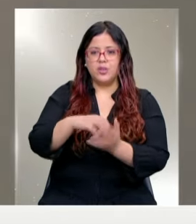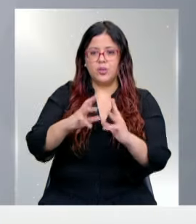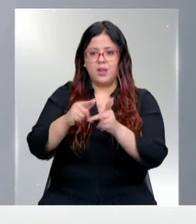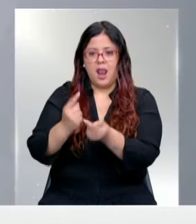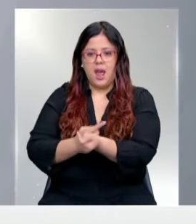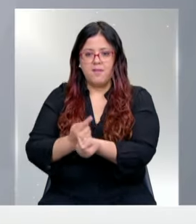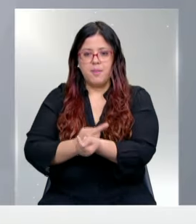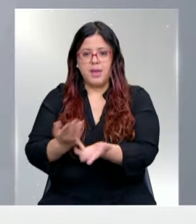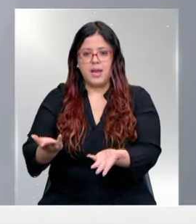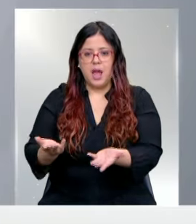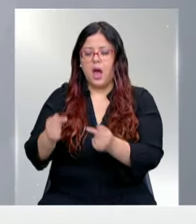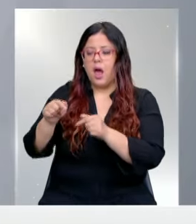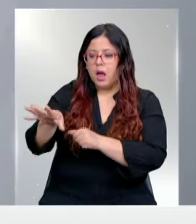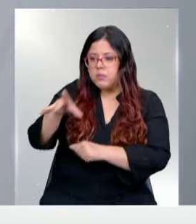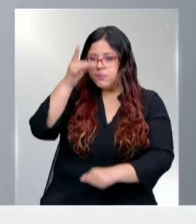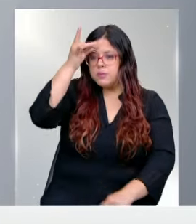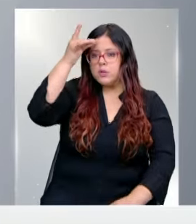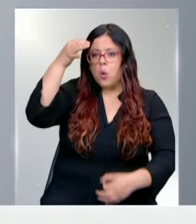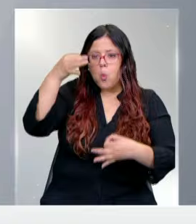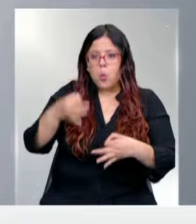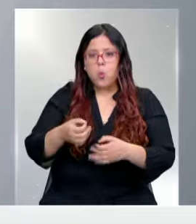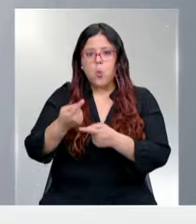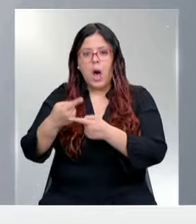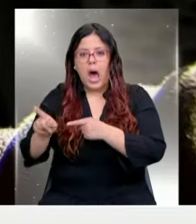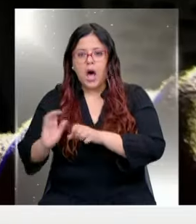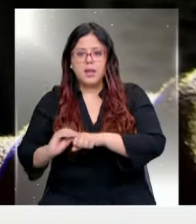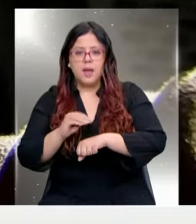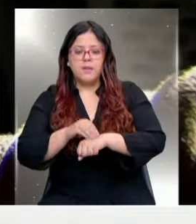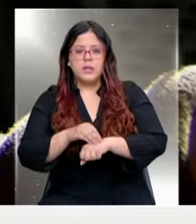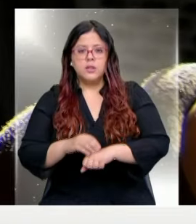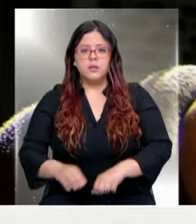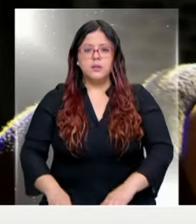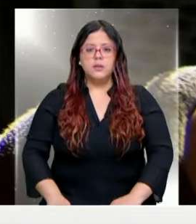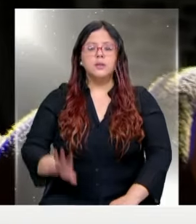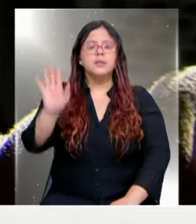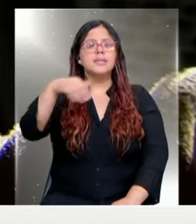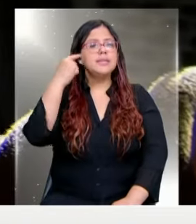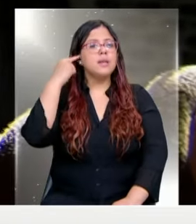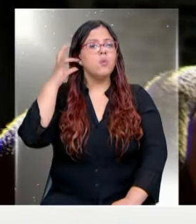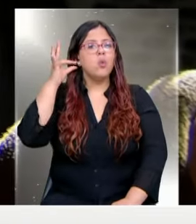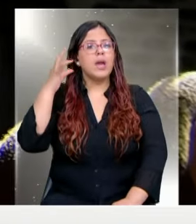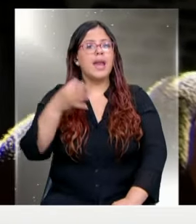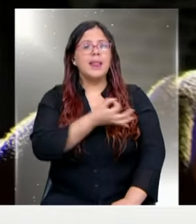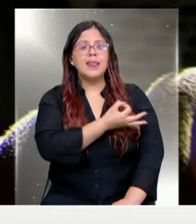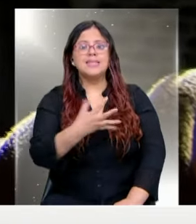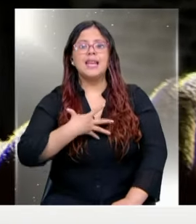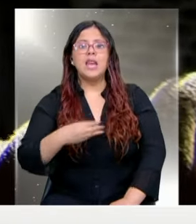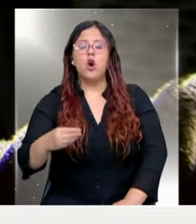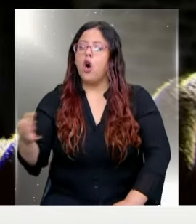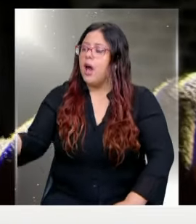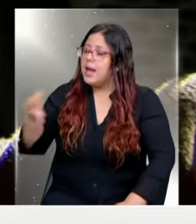familiar. Descubrimiento que dio paso a otra alerta. Hijo. Dígame.